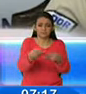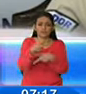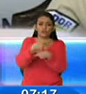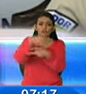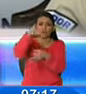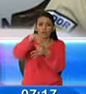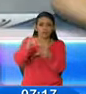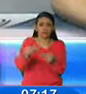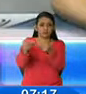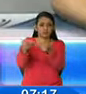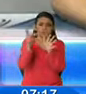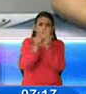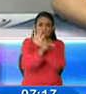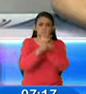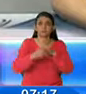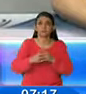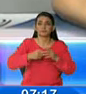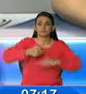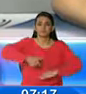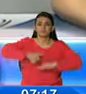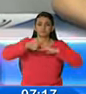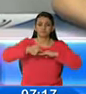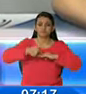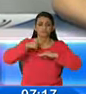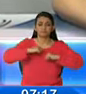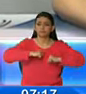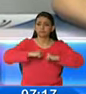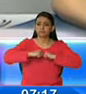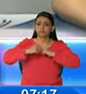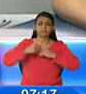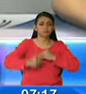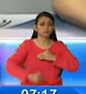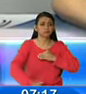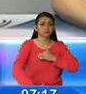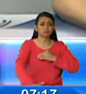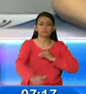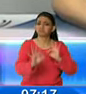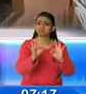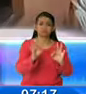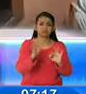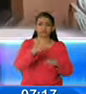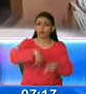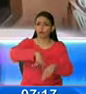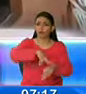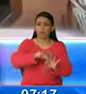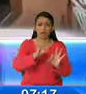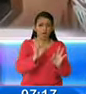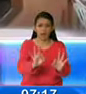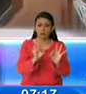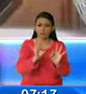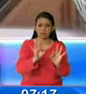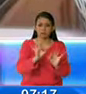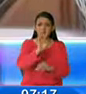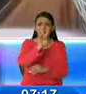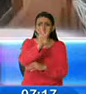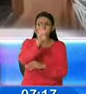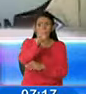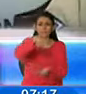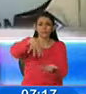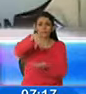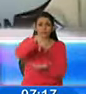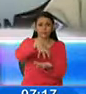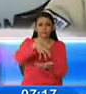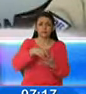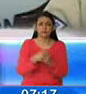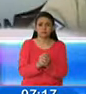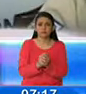Consejo Nacional Electoral. El alto oficial expresó que la jornada cívica transcurrió dentro de los parámetros normales en las 24 provincias. En